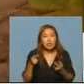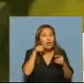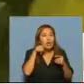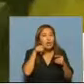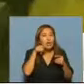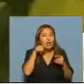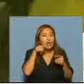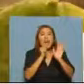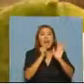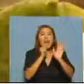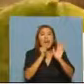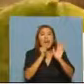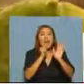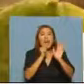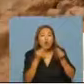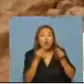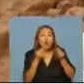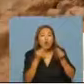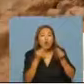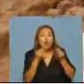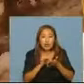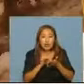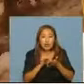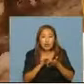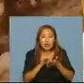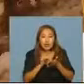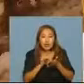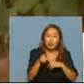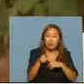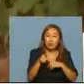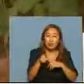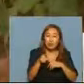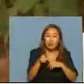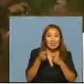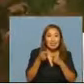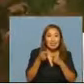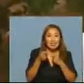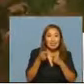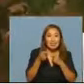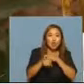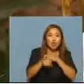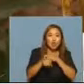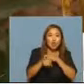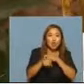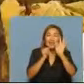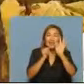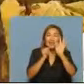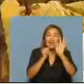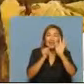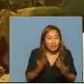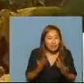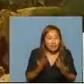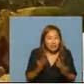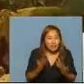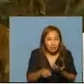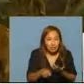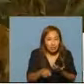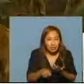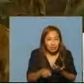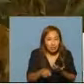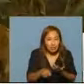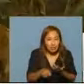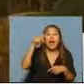novedades hay? Es un tema importante para nosotros la lucha, y está demostrada no solamente la eficacia, sino también tenemos en estos momentos,